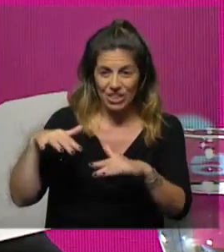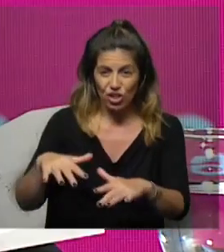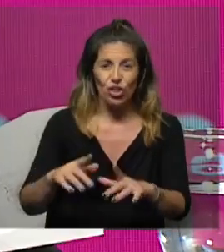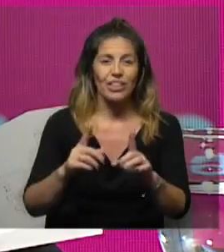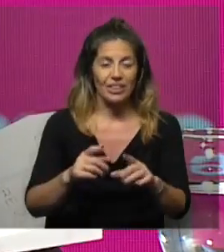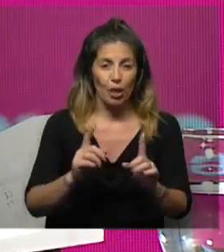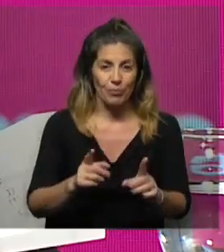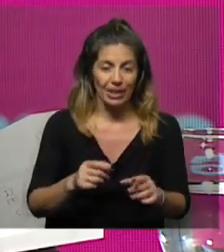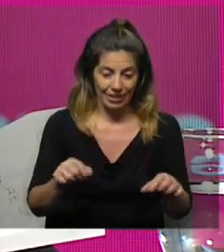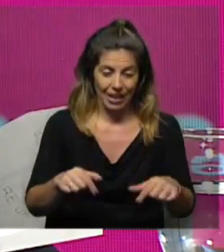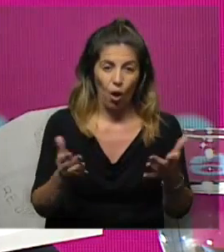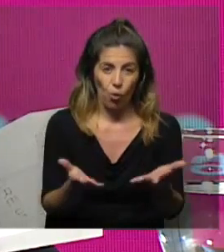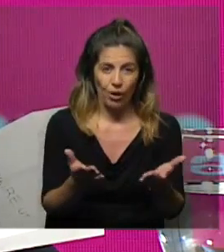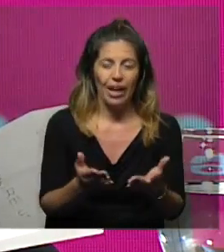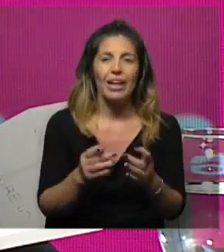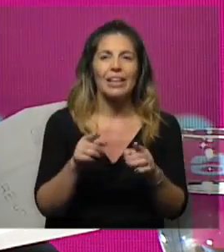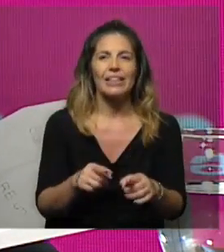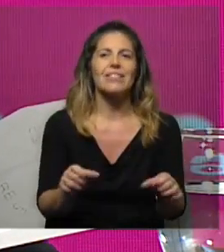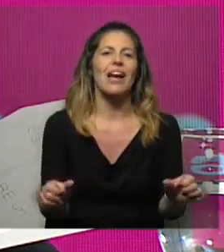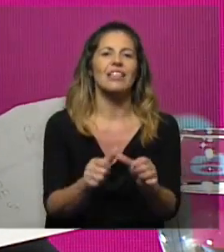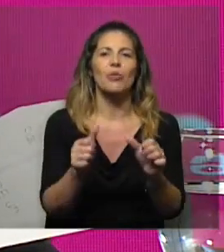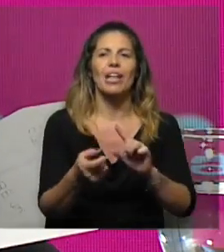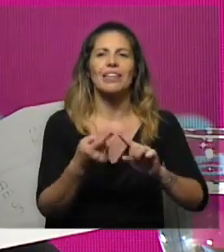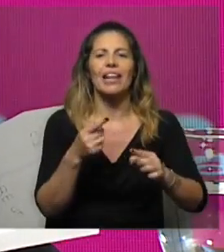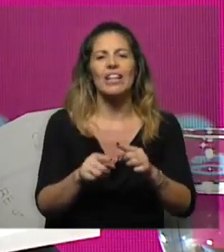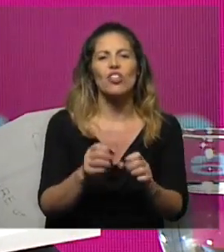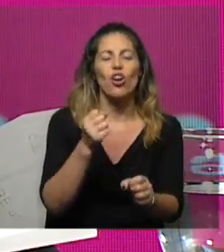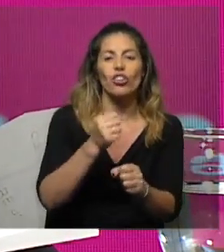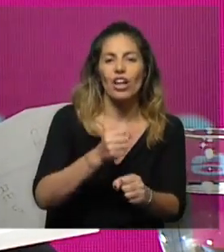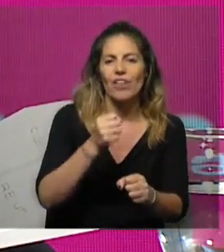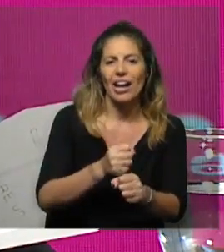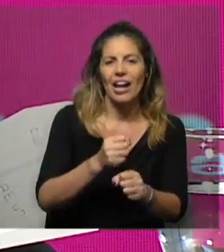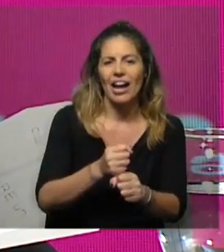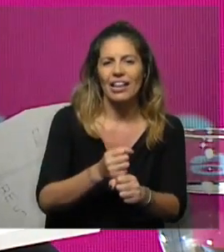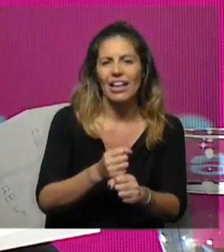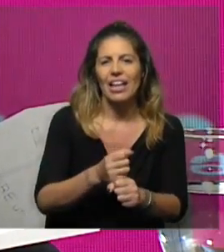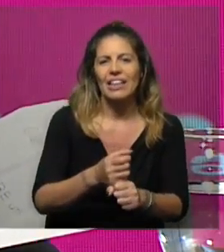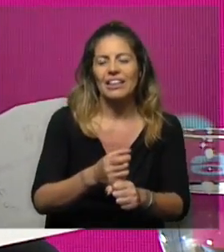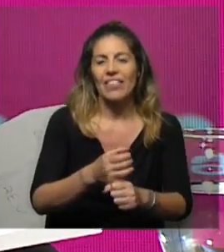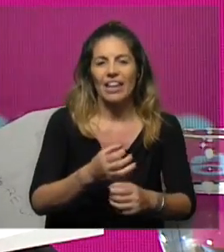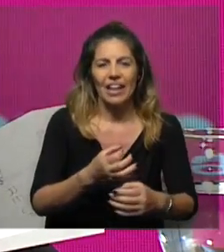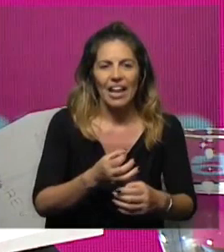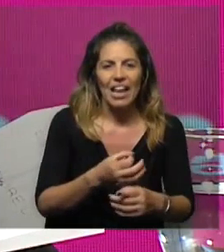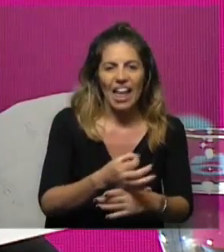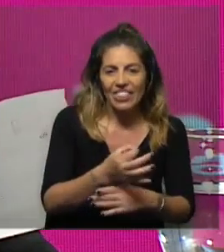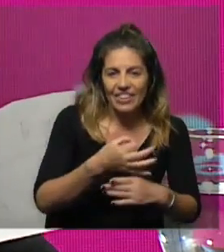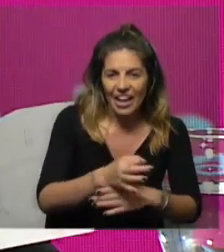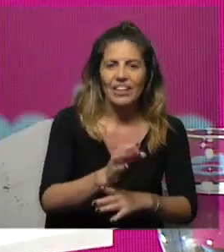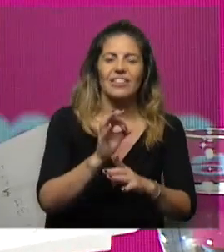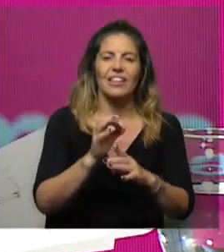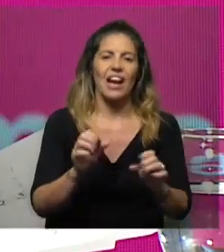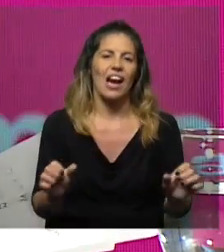y bueno parte de esa de esa actividad tiene que ver con trabajar desde la didáctica con ellos bueno hacer una exposición